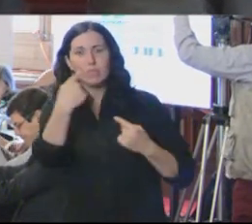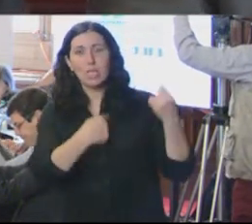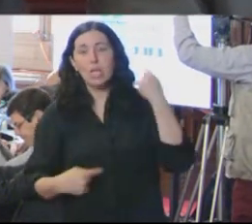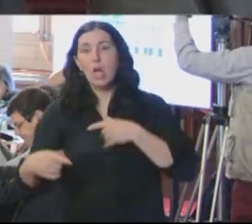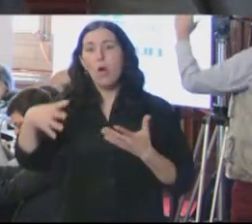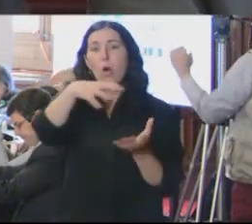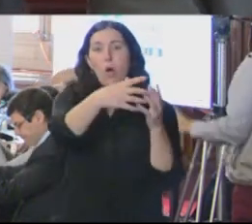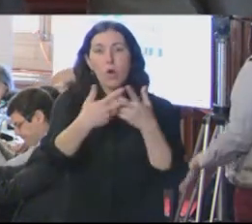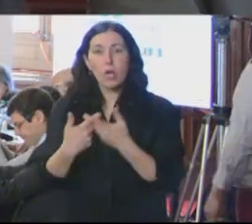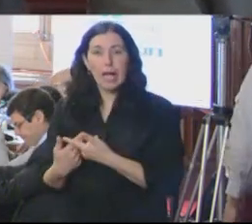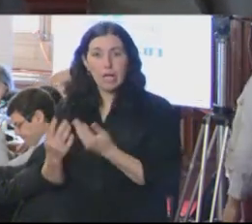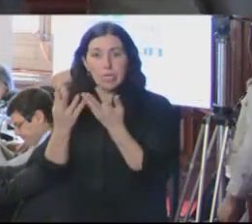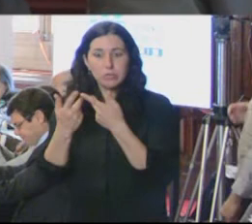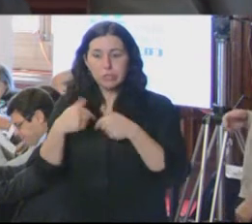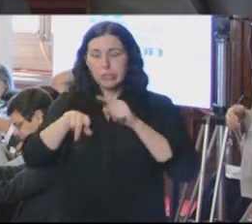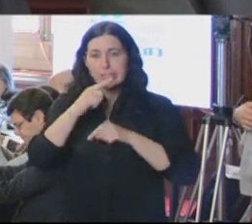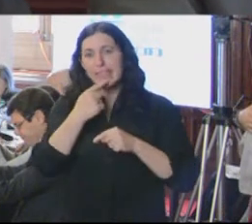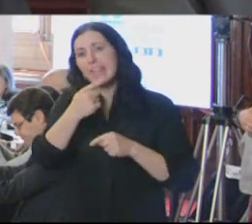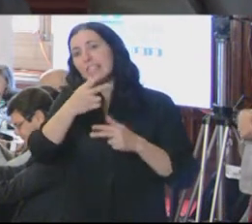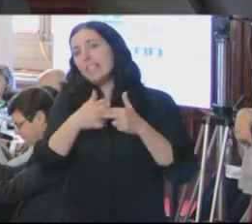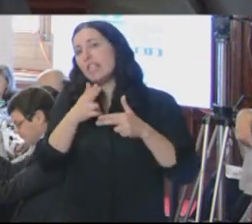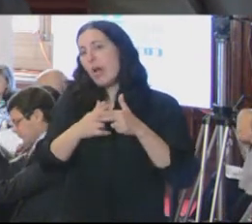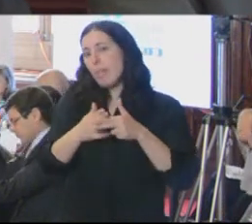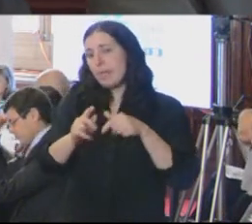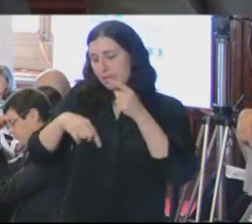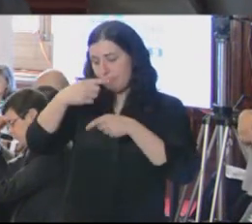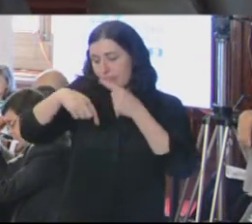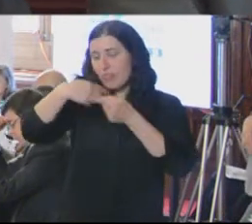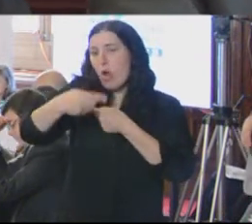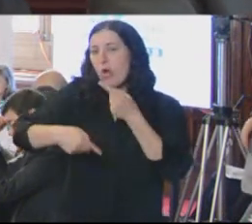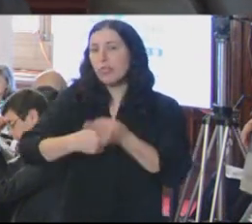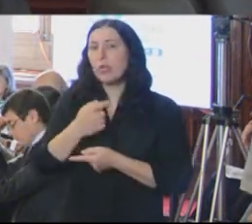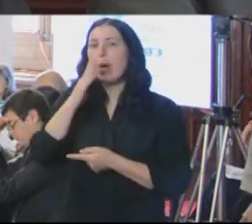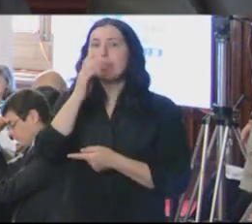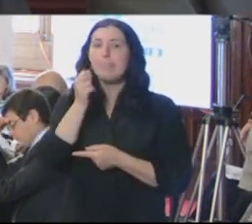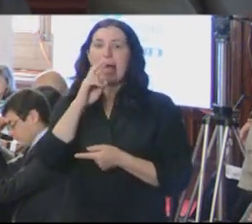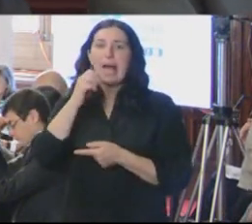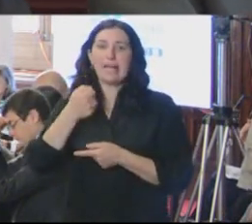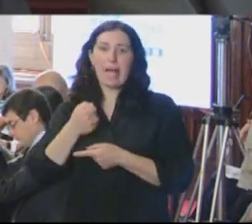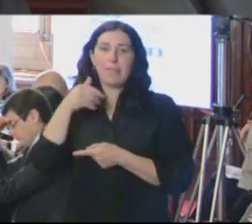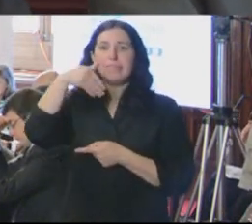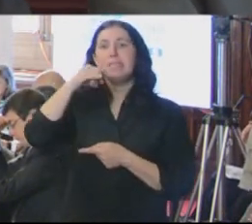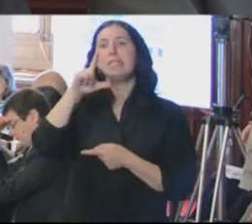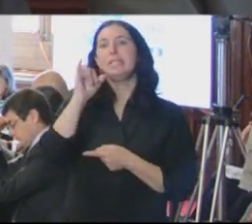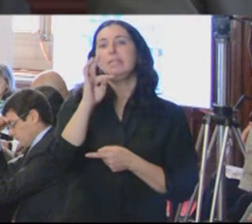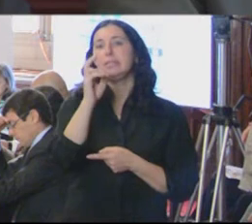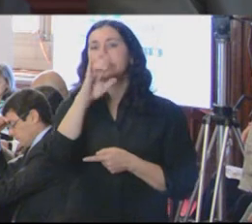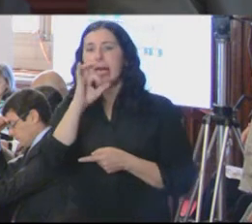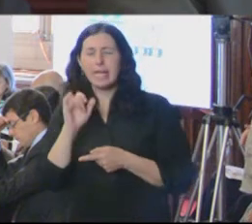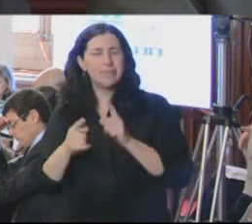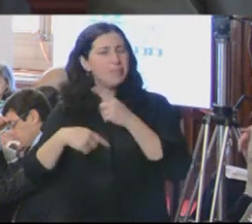criminales que han sido denominadas sucesoras del paramilitarismo, al igual que bandas criminales al servicio del